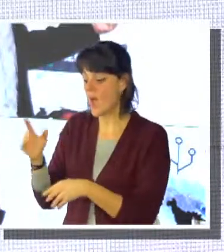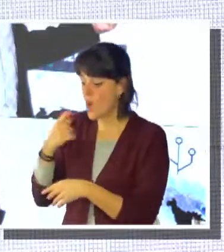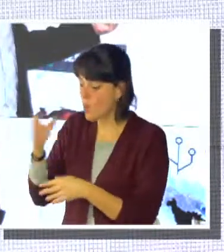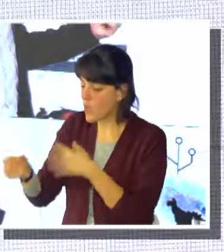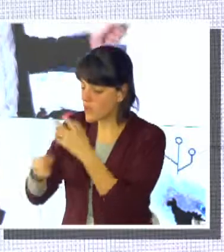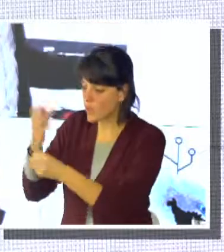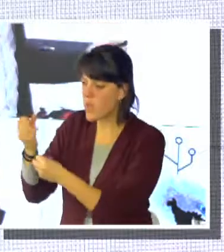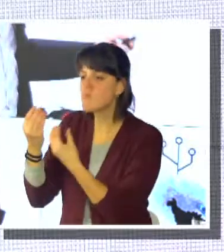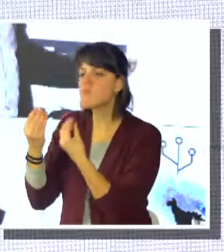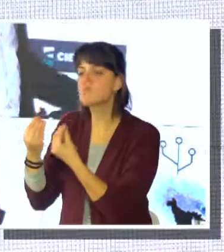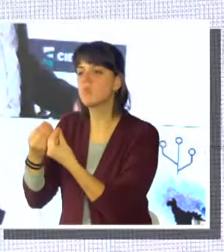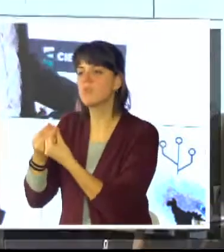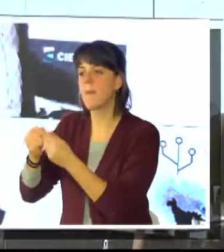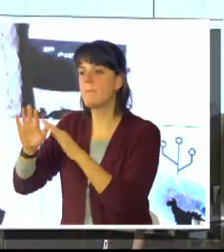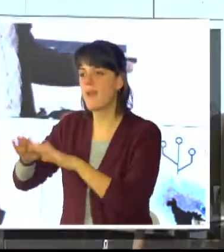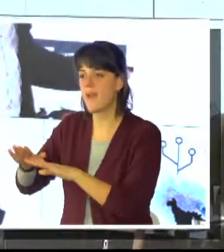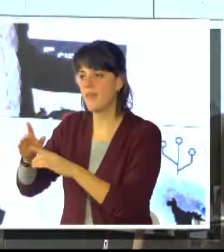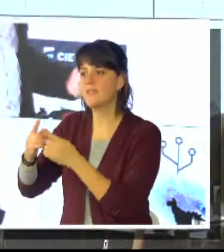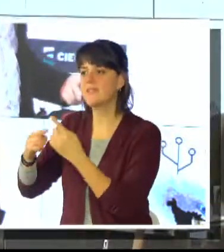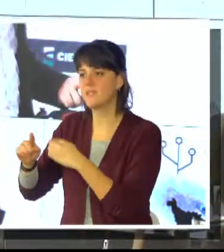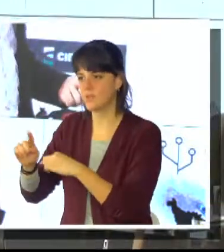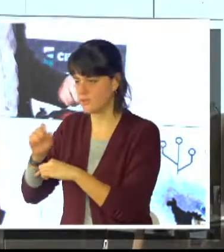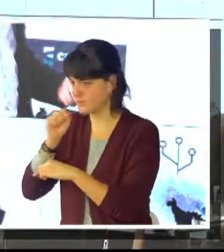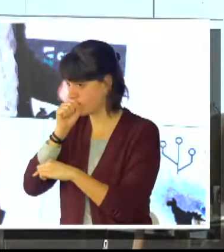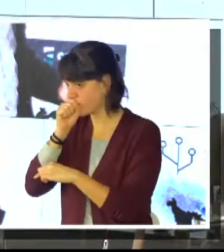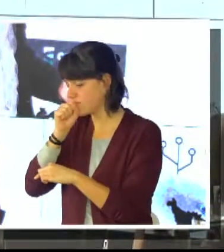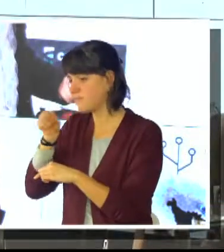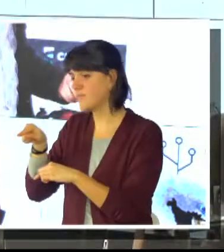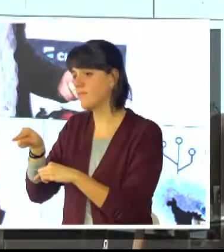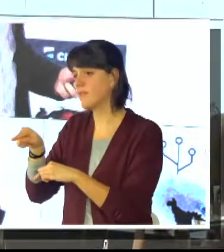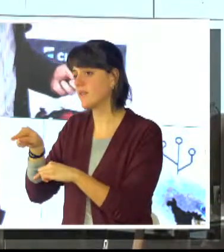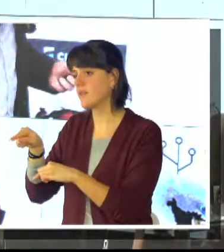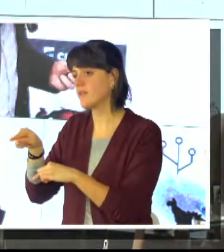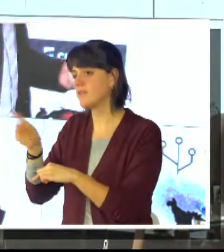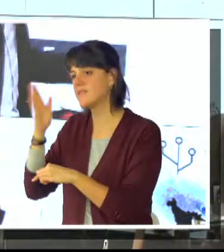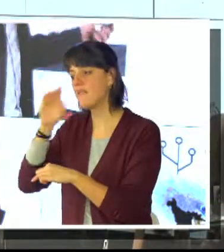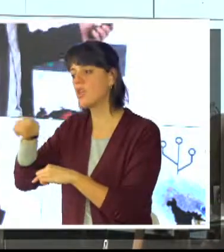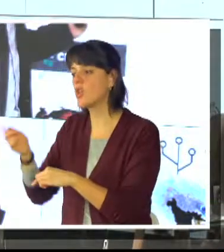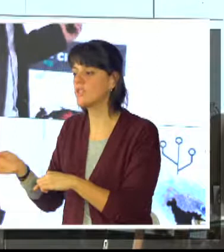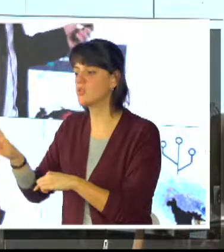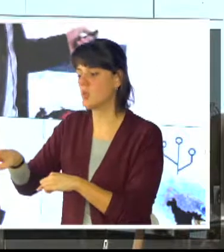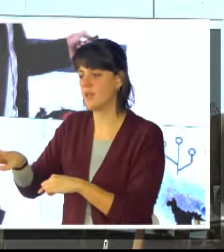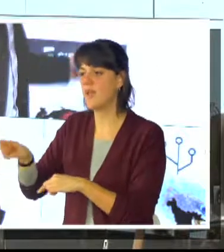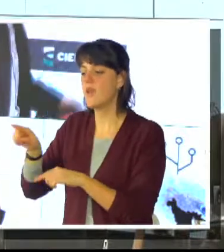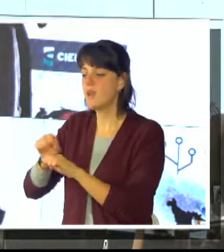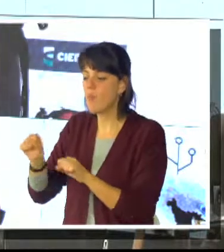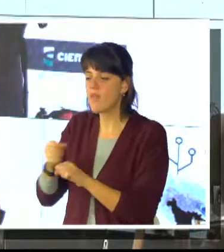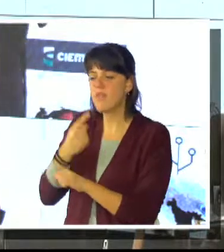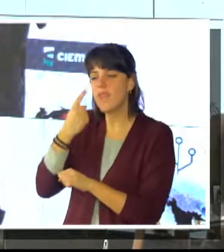Analizando el comportamiento de los ómnibus, creímos conveniente categorizar los recorridos según